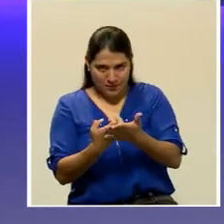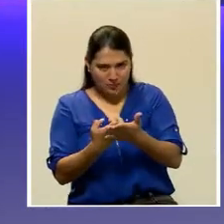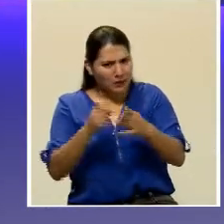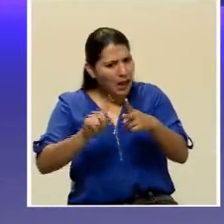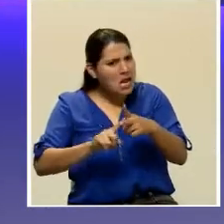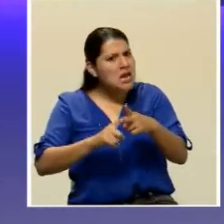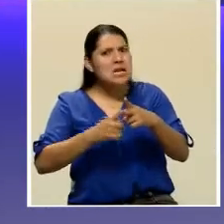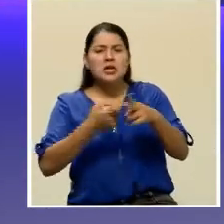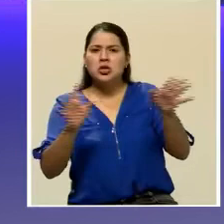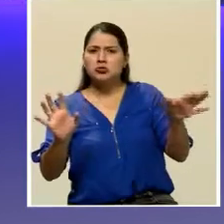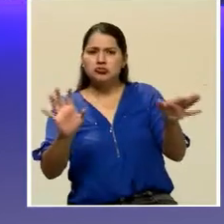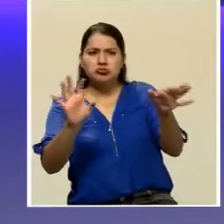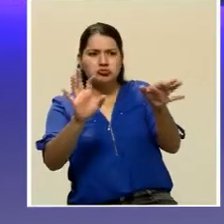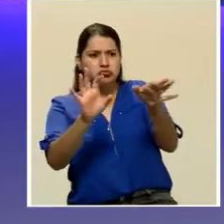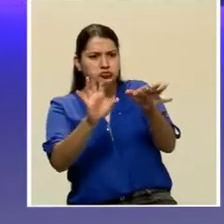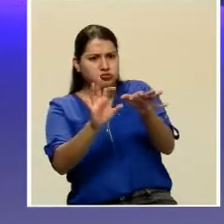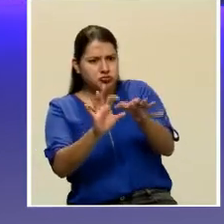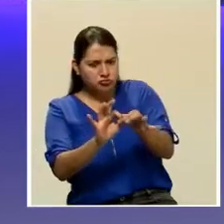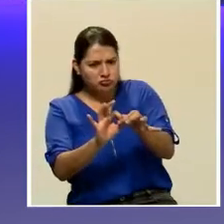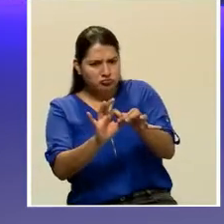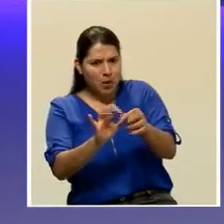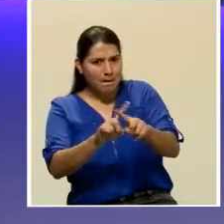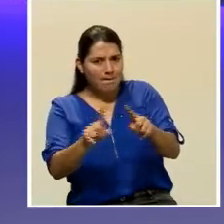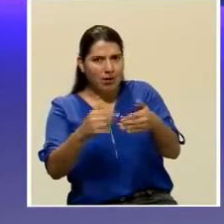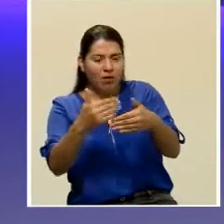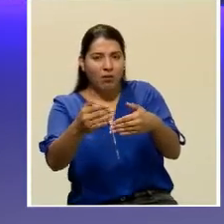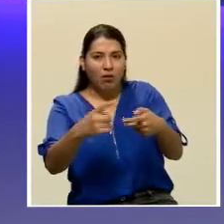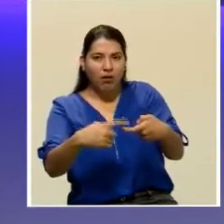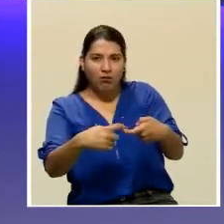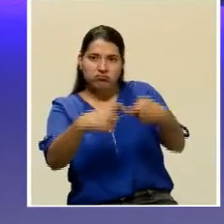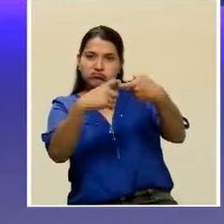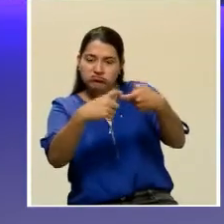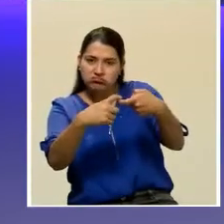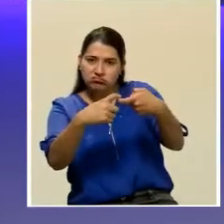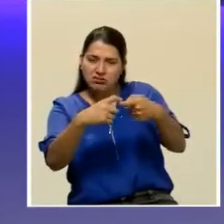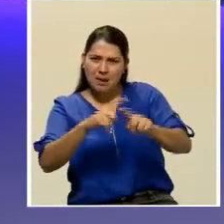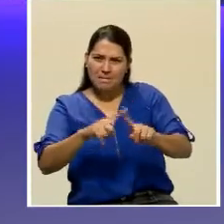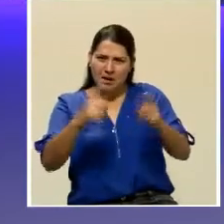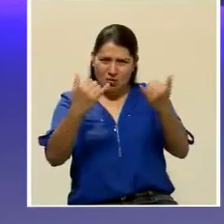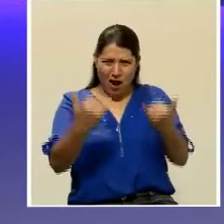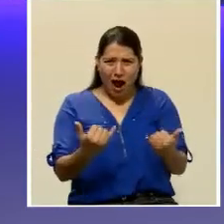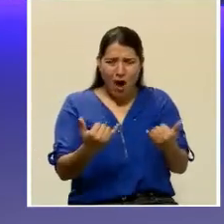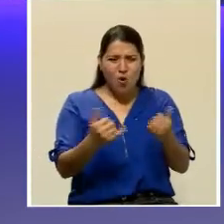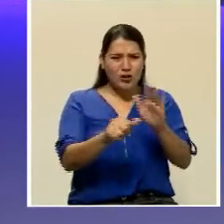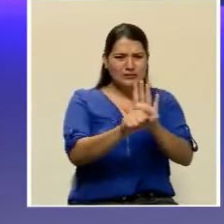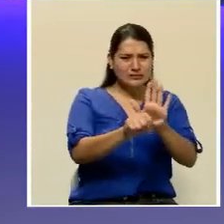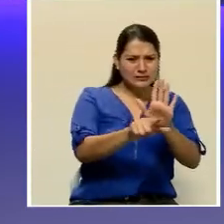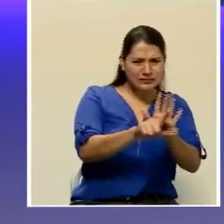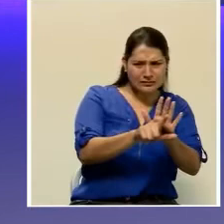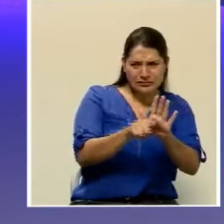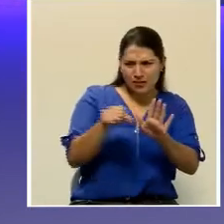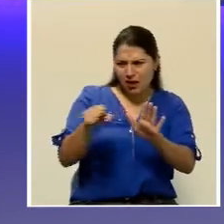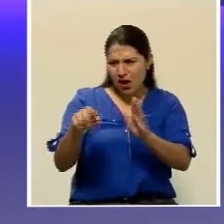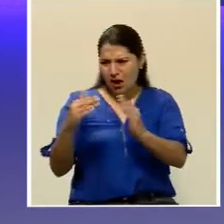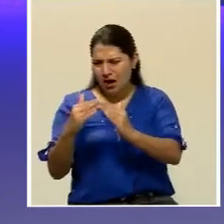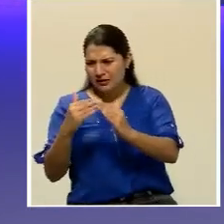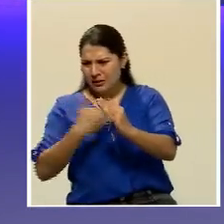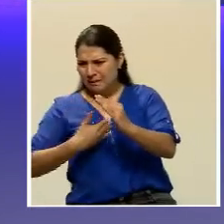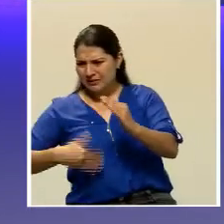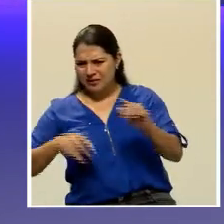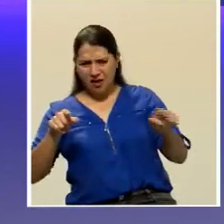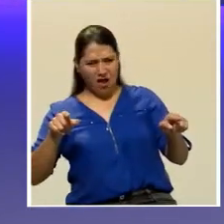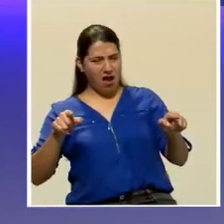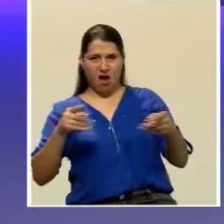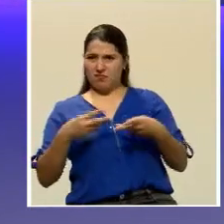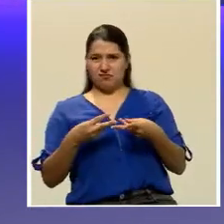inicial luego se congeló y hoy las relaciones entre Zapote y el Congreso no son para